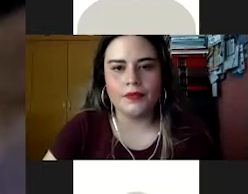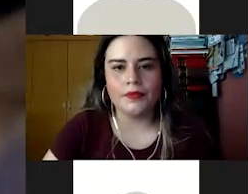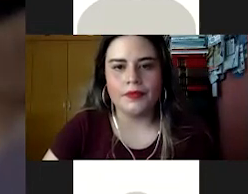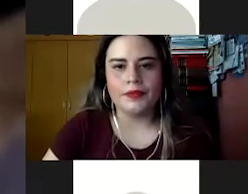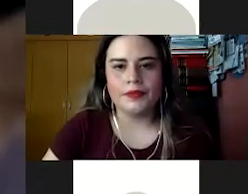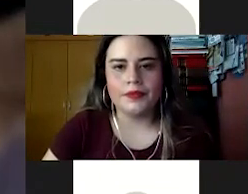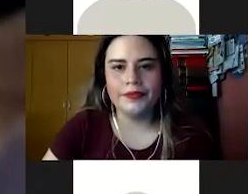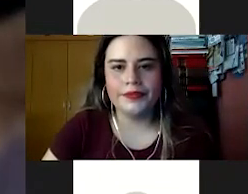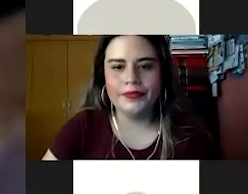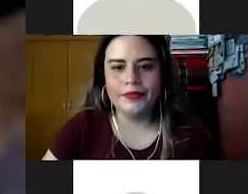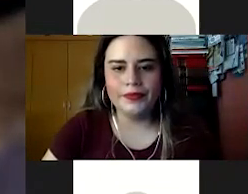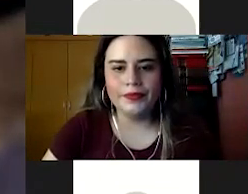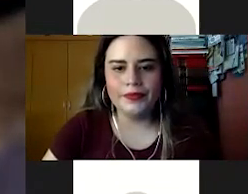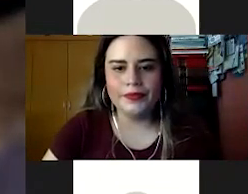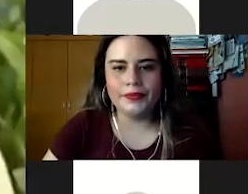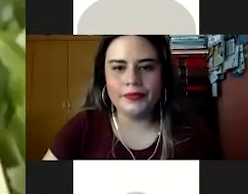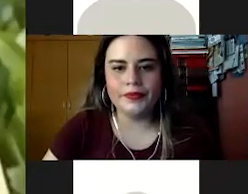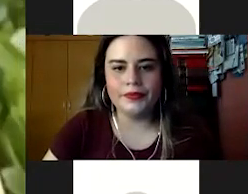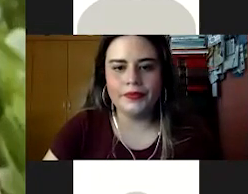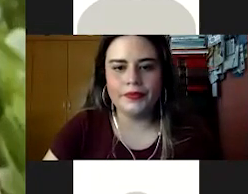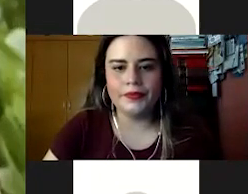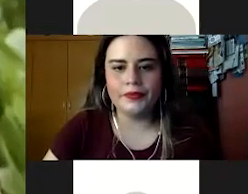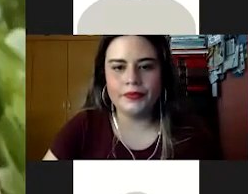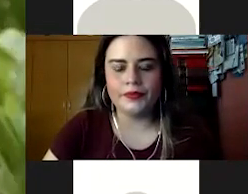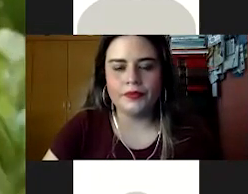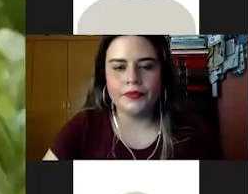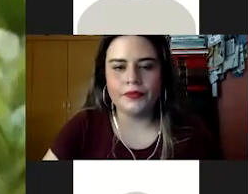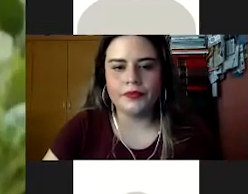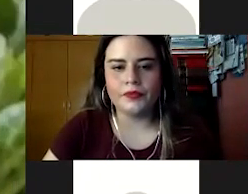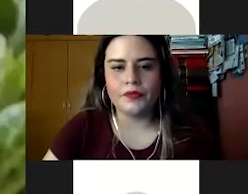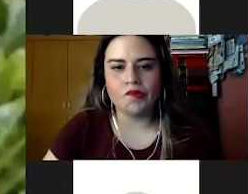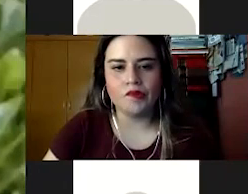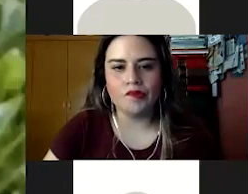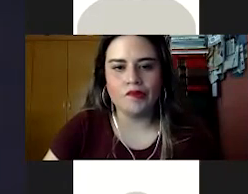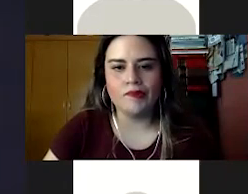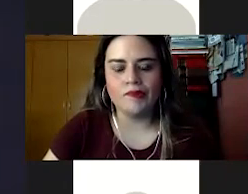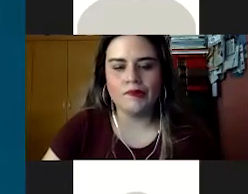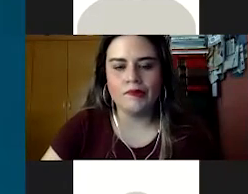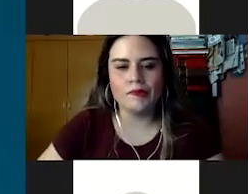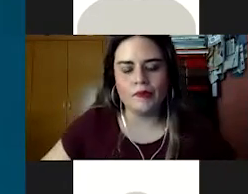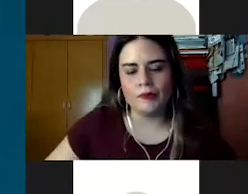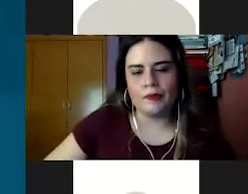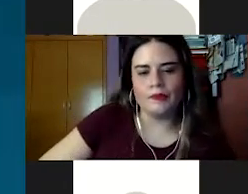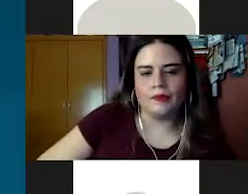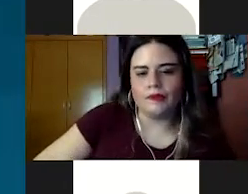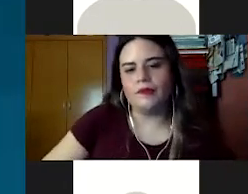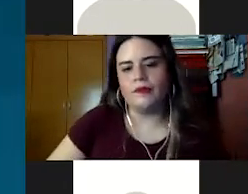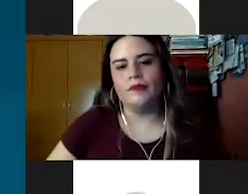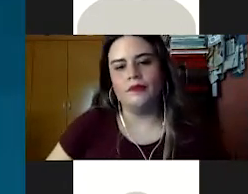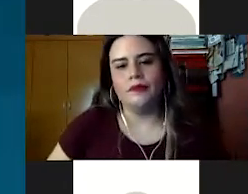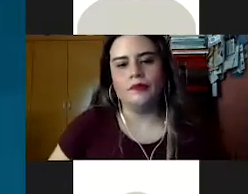posible. En México, hemos logrado una gobernanza robusta, con 32 consejos estatales en todo el